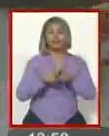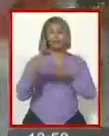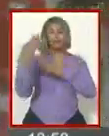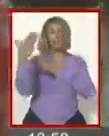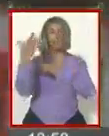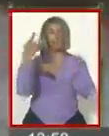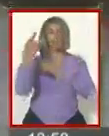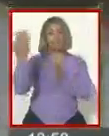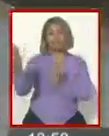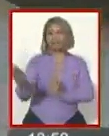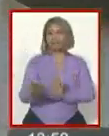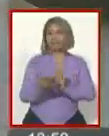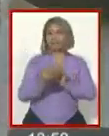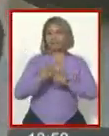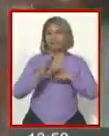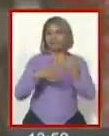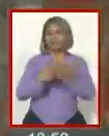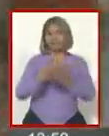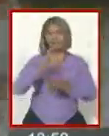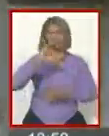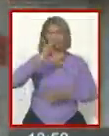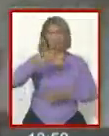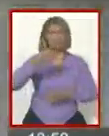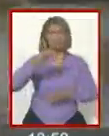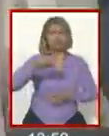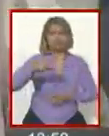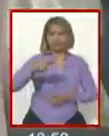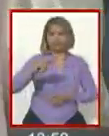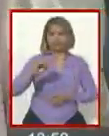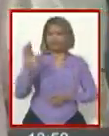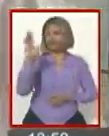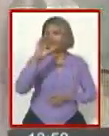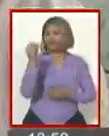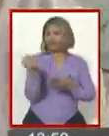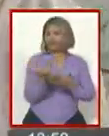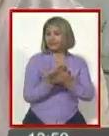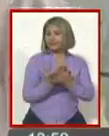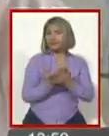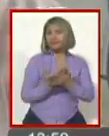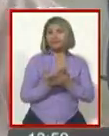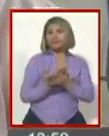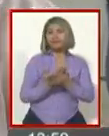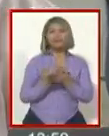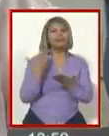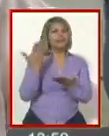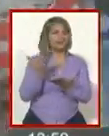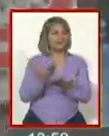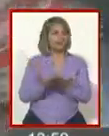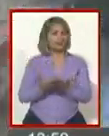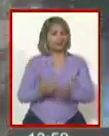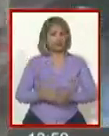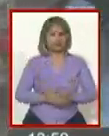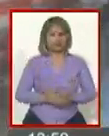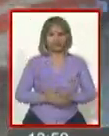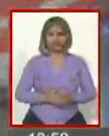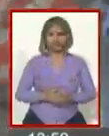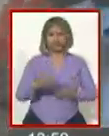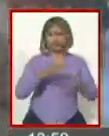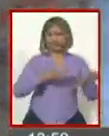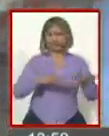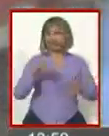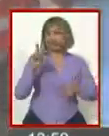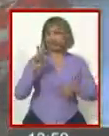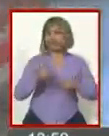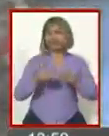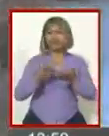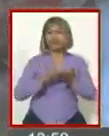Santa Cruz por recibir a todos los chaqueños que buscando nuevos derroteros vinieron hasta aquí. En este acontecimiento